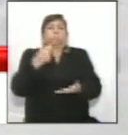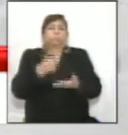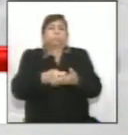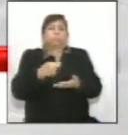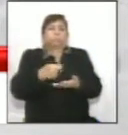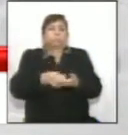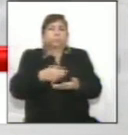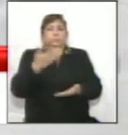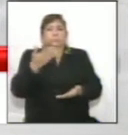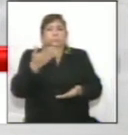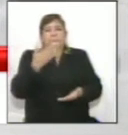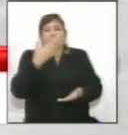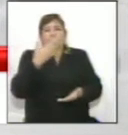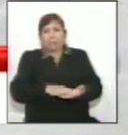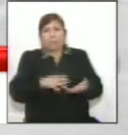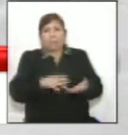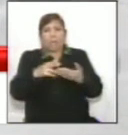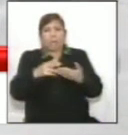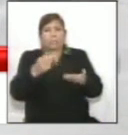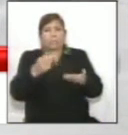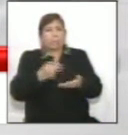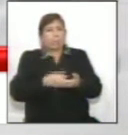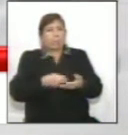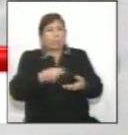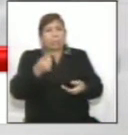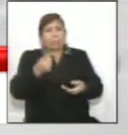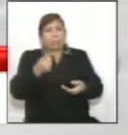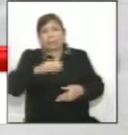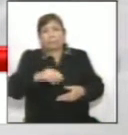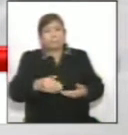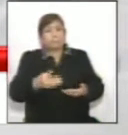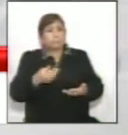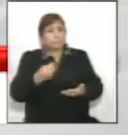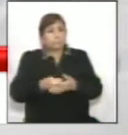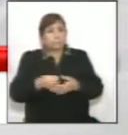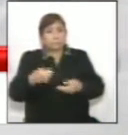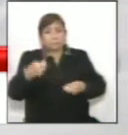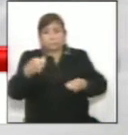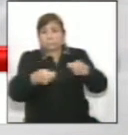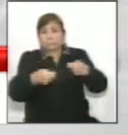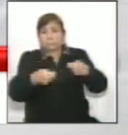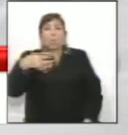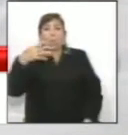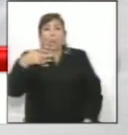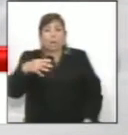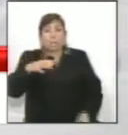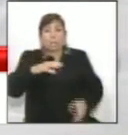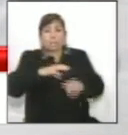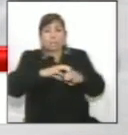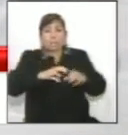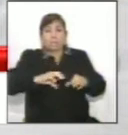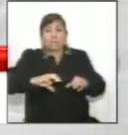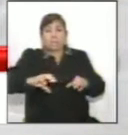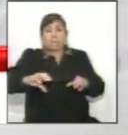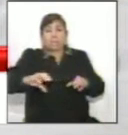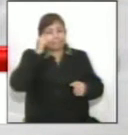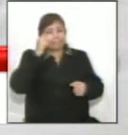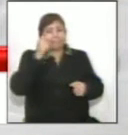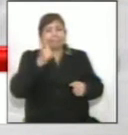servicio. También hemos venido escuchando mayor inversión en agua y saneamiento. Quiero recordarle que